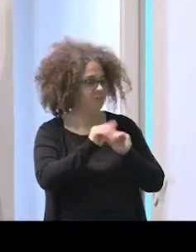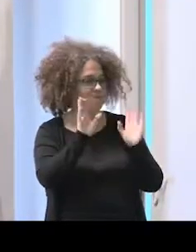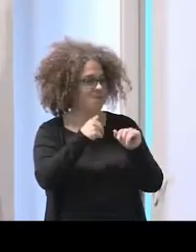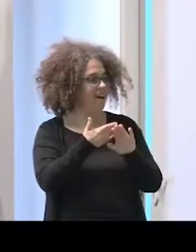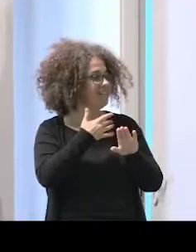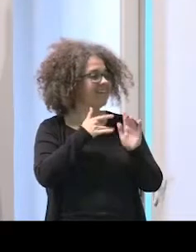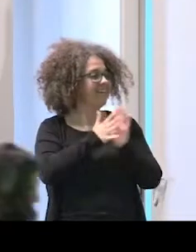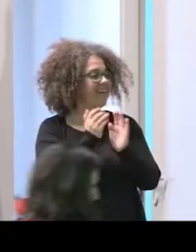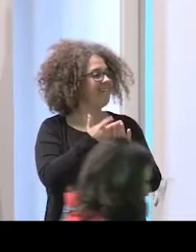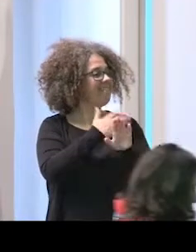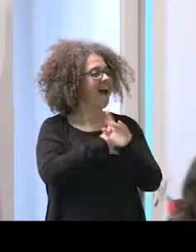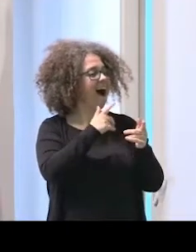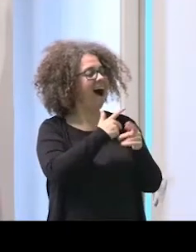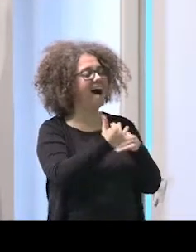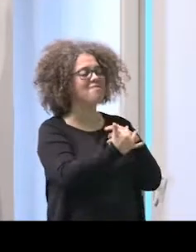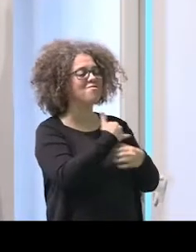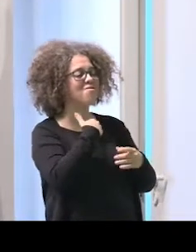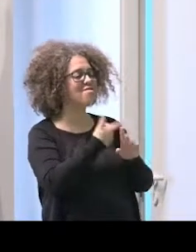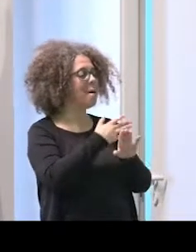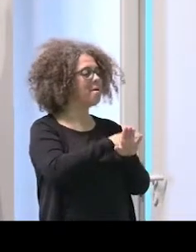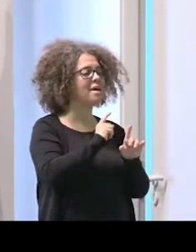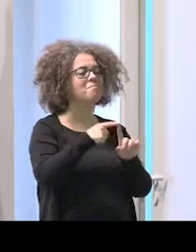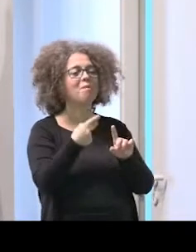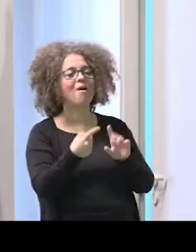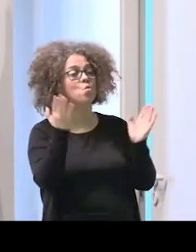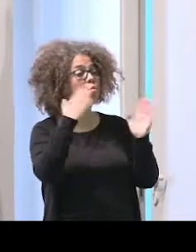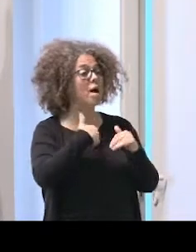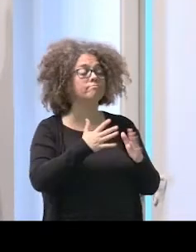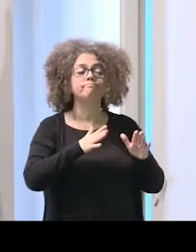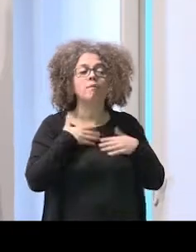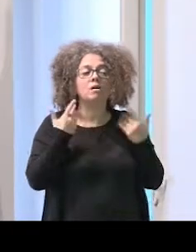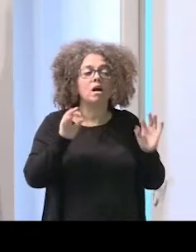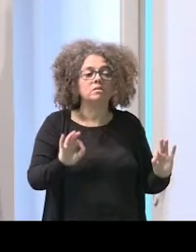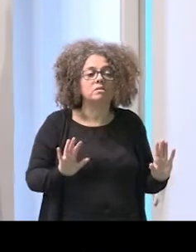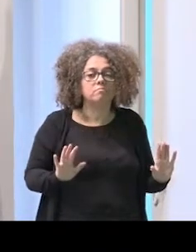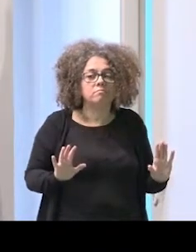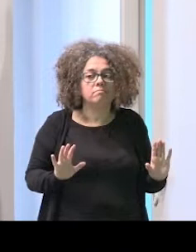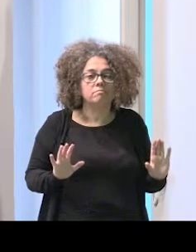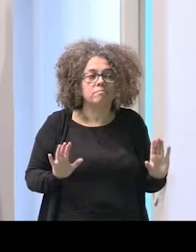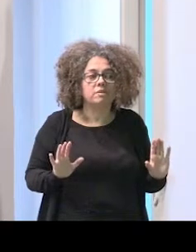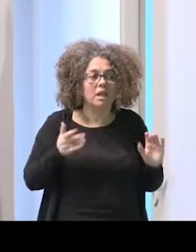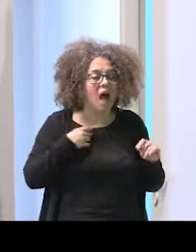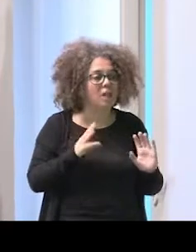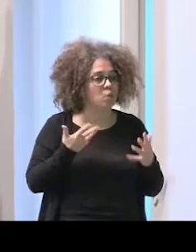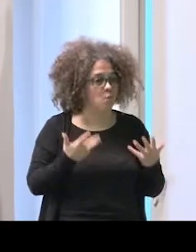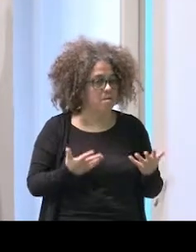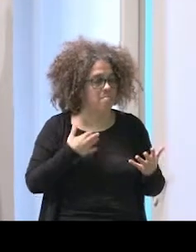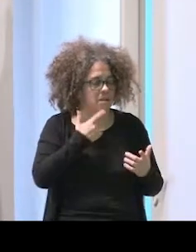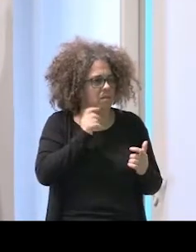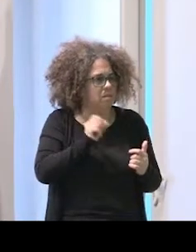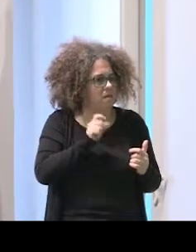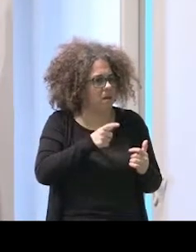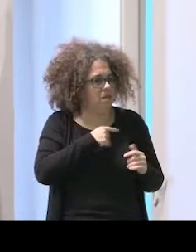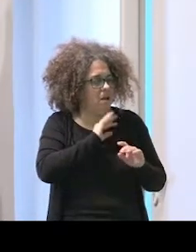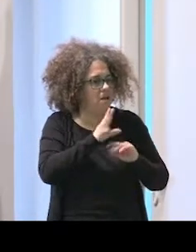preparado para su diagnóstico, ni precoz ni nada de nada. Y eso que actualmente es la causa más frecuente de